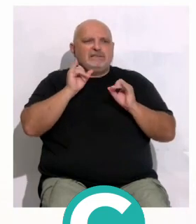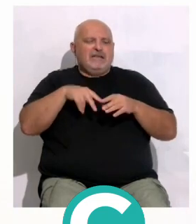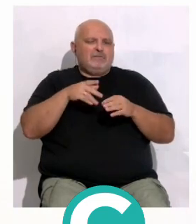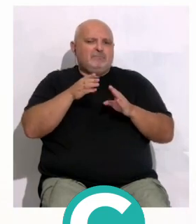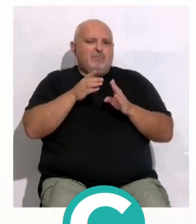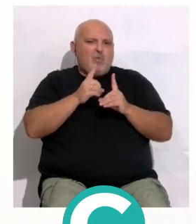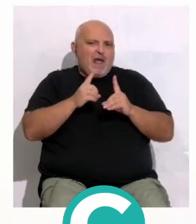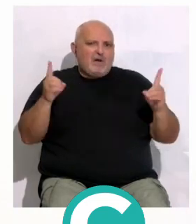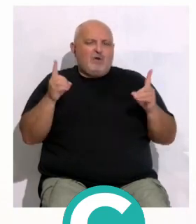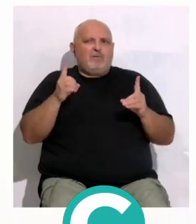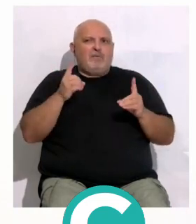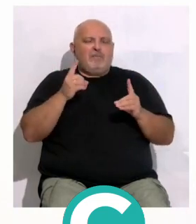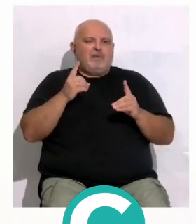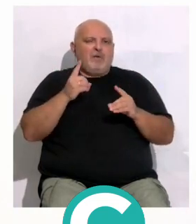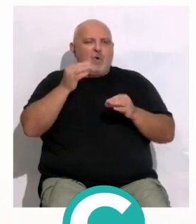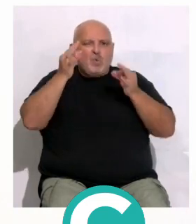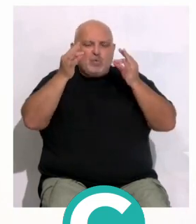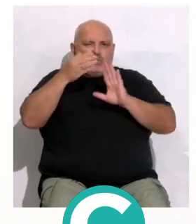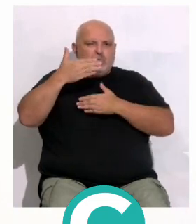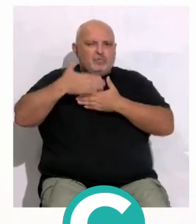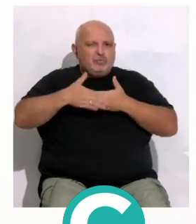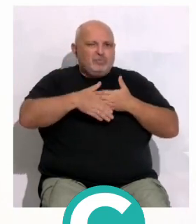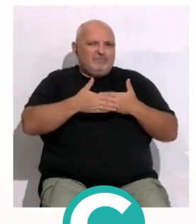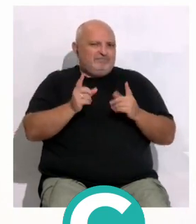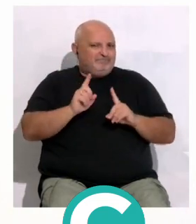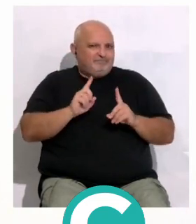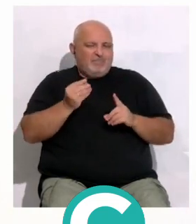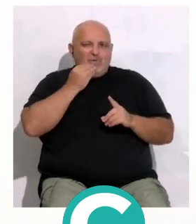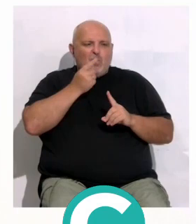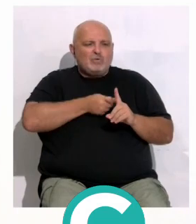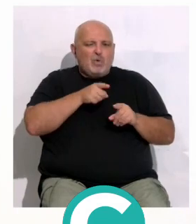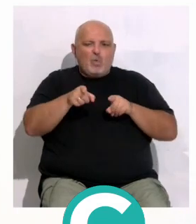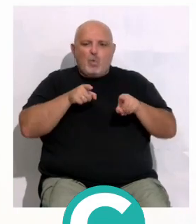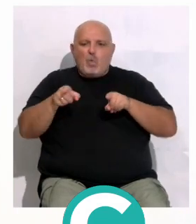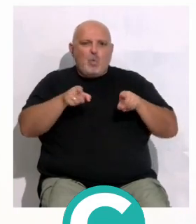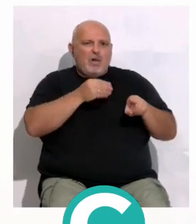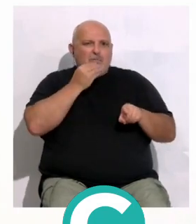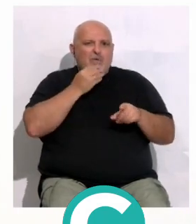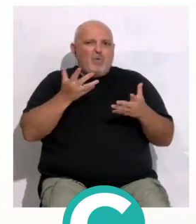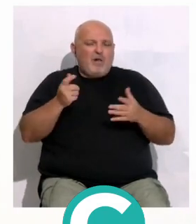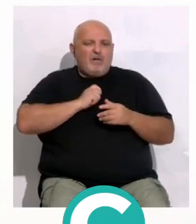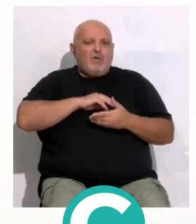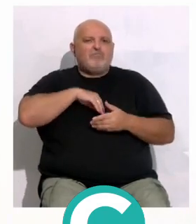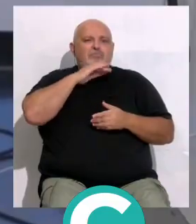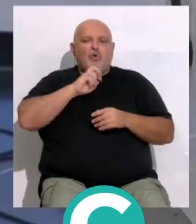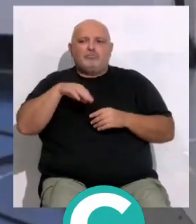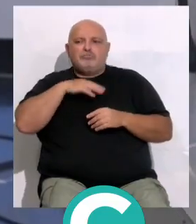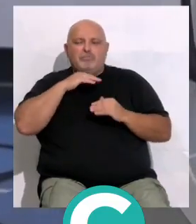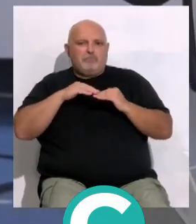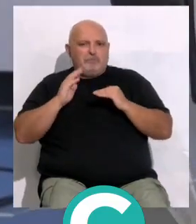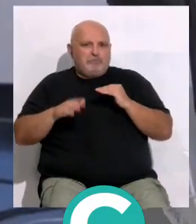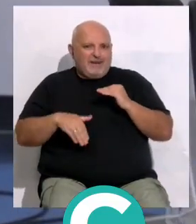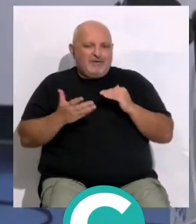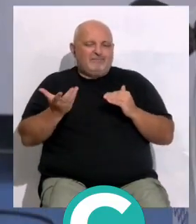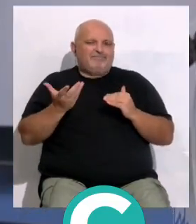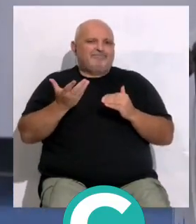o haces como una dieta demasiado restrictiva y no sabes qué alimento utilizar, porque hay algunos alimentos que te llenan más el estómago y tú te vas a sentir